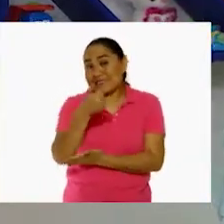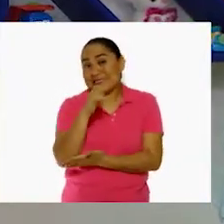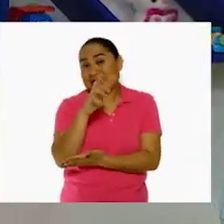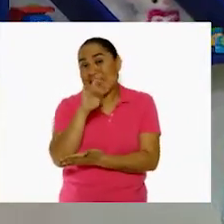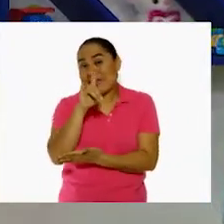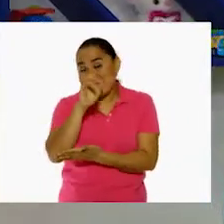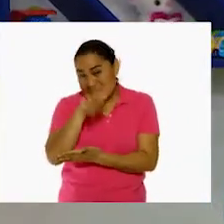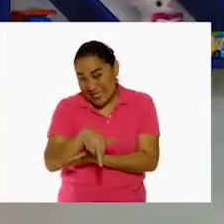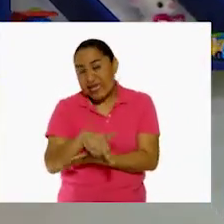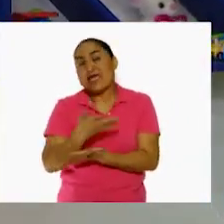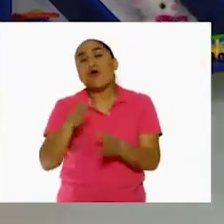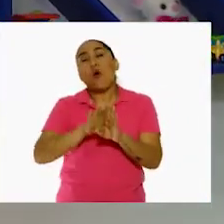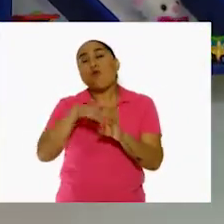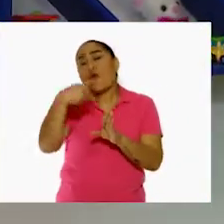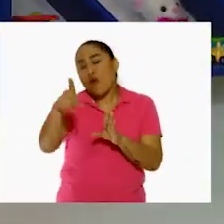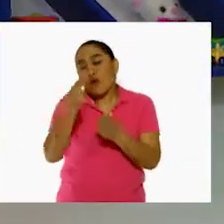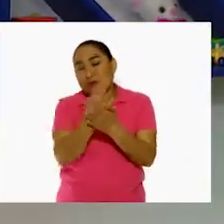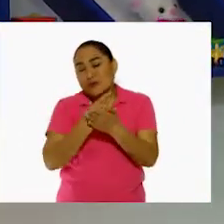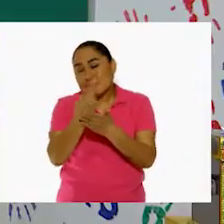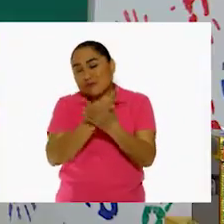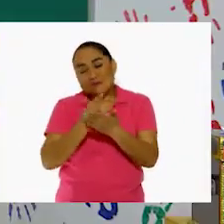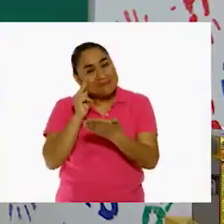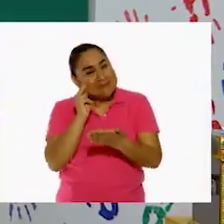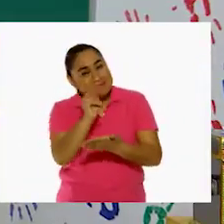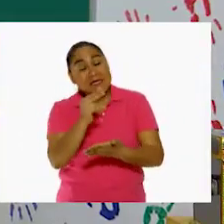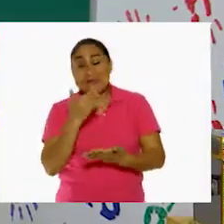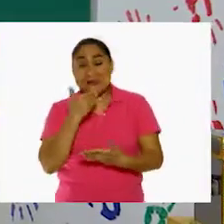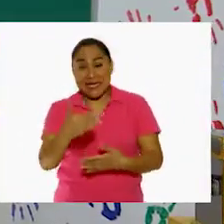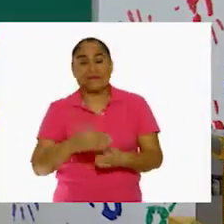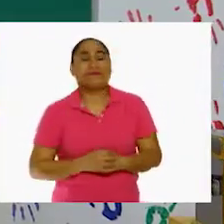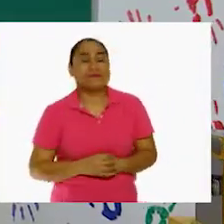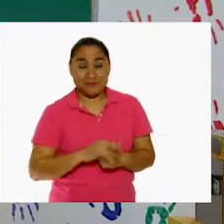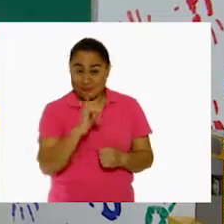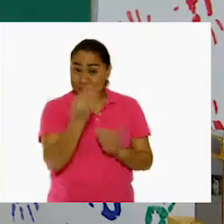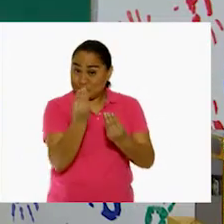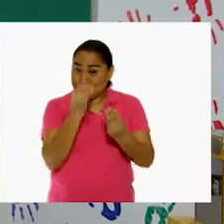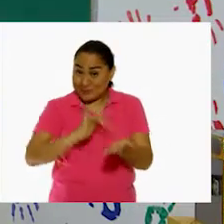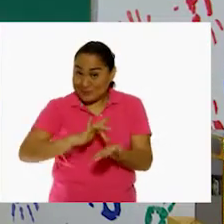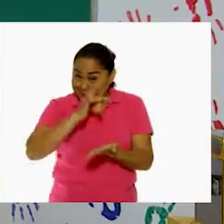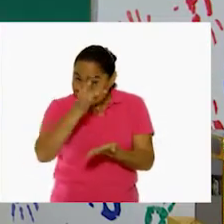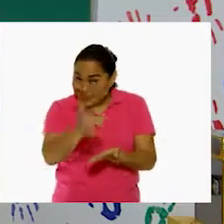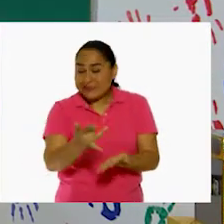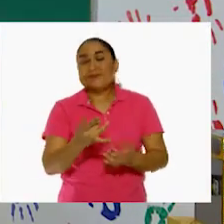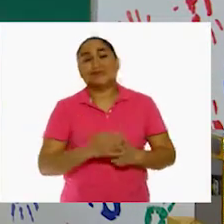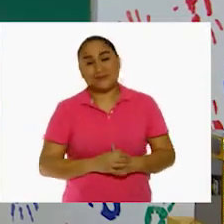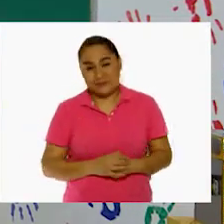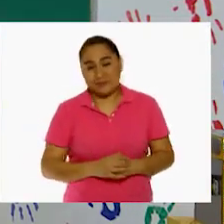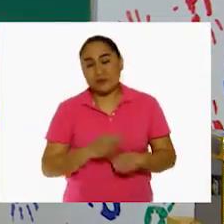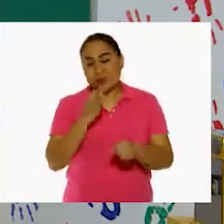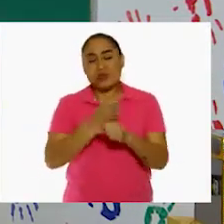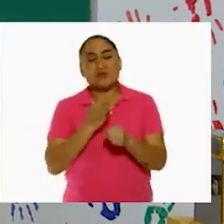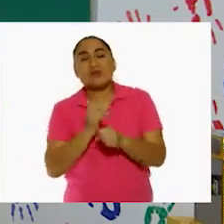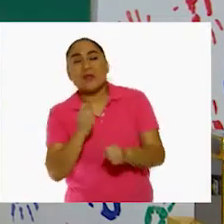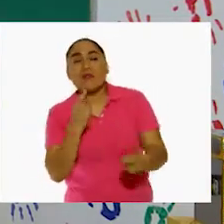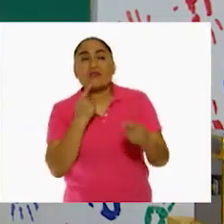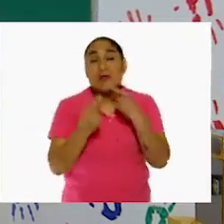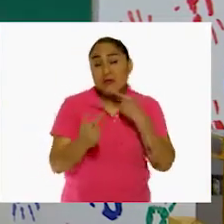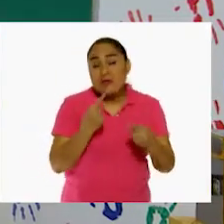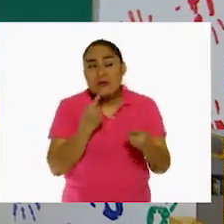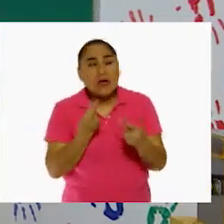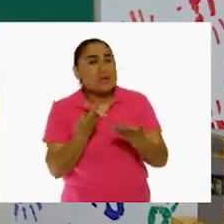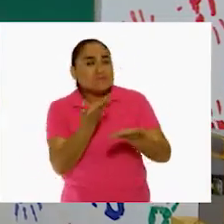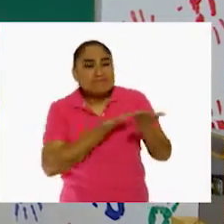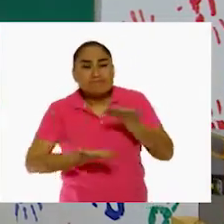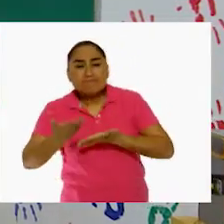habernos compartido la silueta de tu mano. Por supuesto, te agradecemos muchísimo. Este diálogo se enriquece con